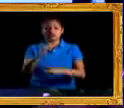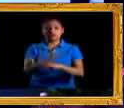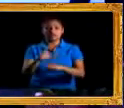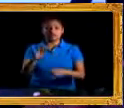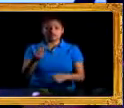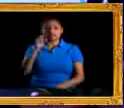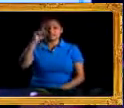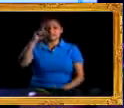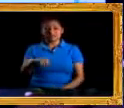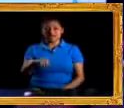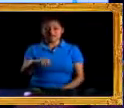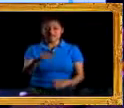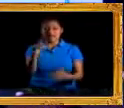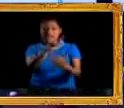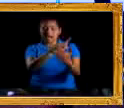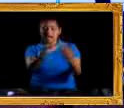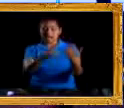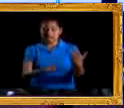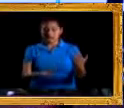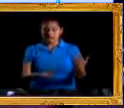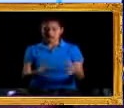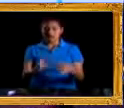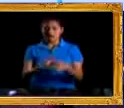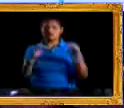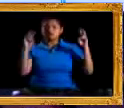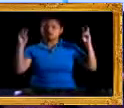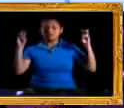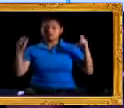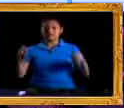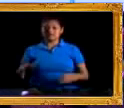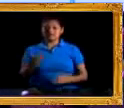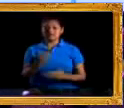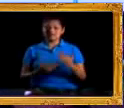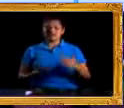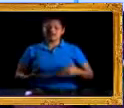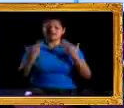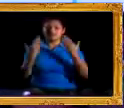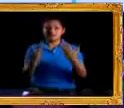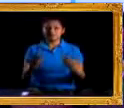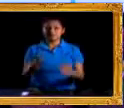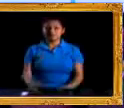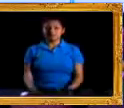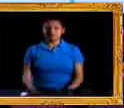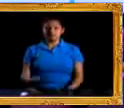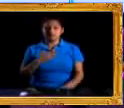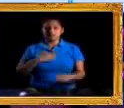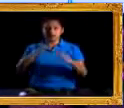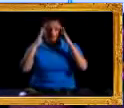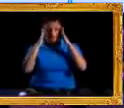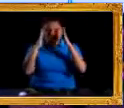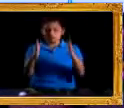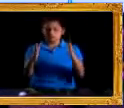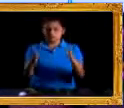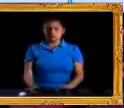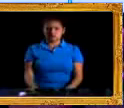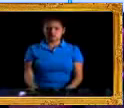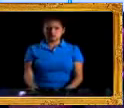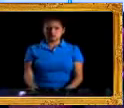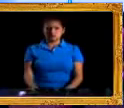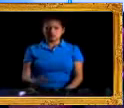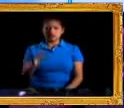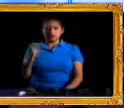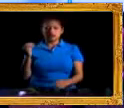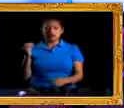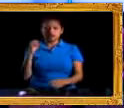lista de los temas que se iban a dar, y me llamó mucho la atención que el